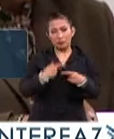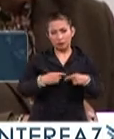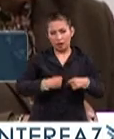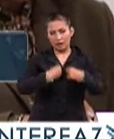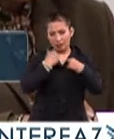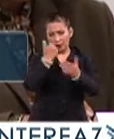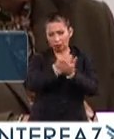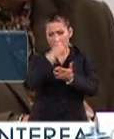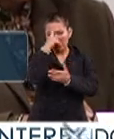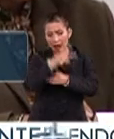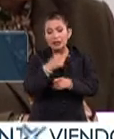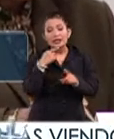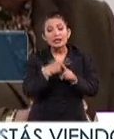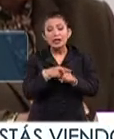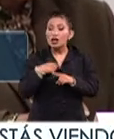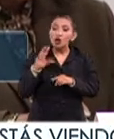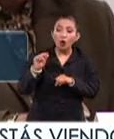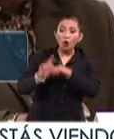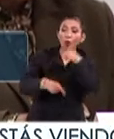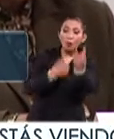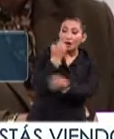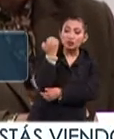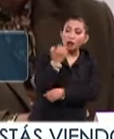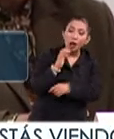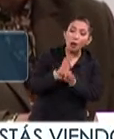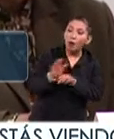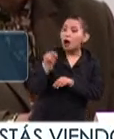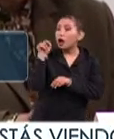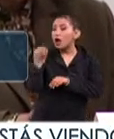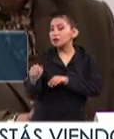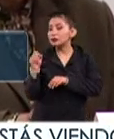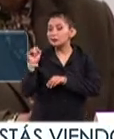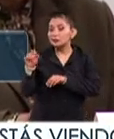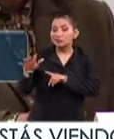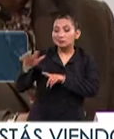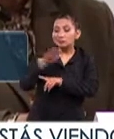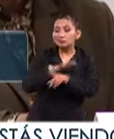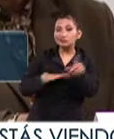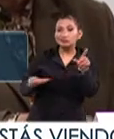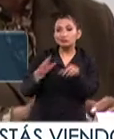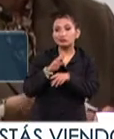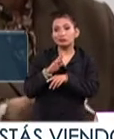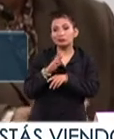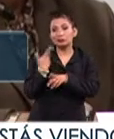de México quienes no están asistiendo, pues esto se asocia a